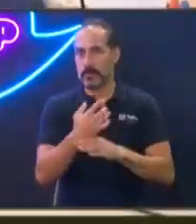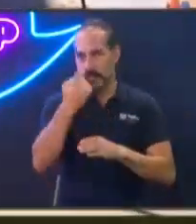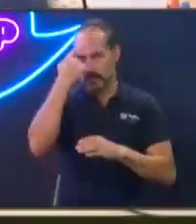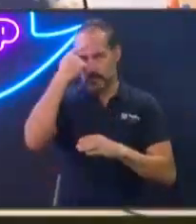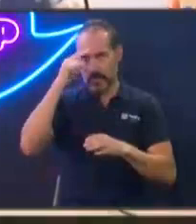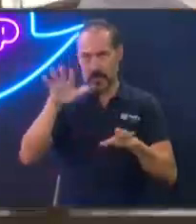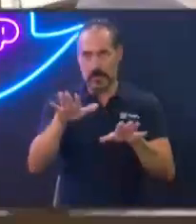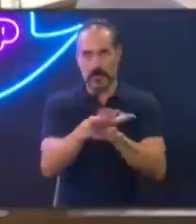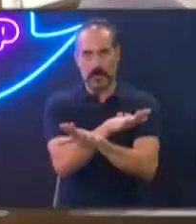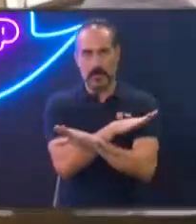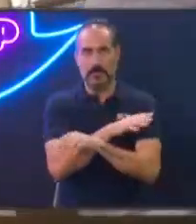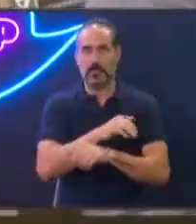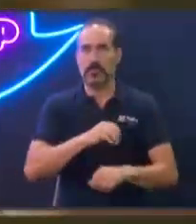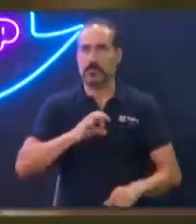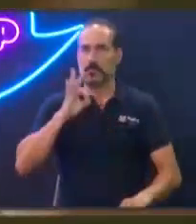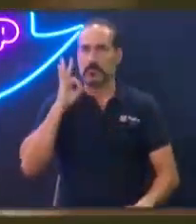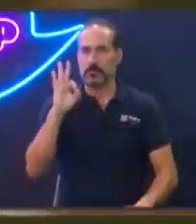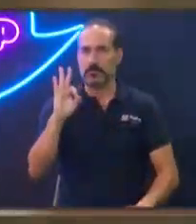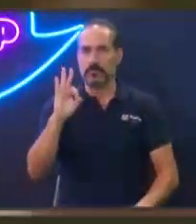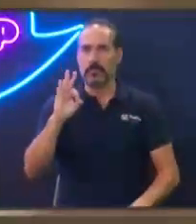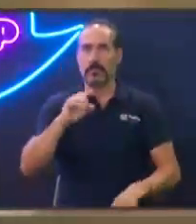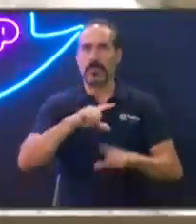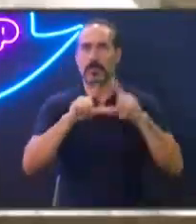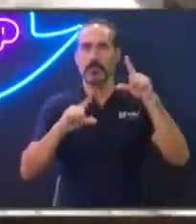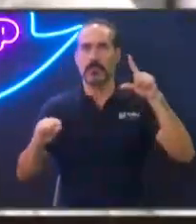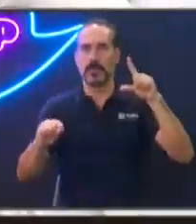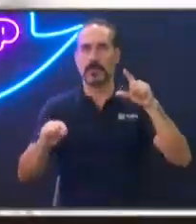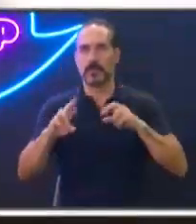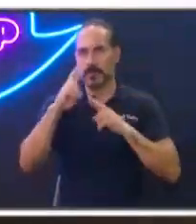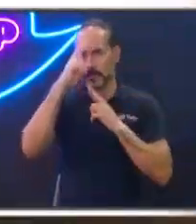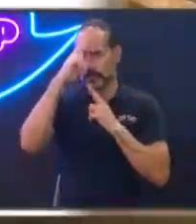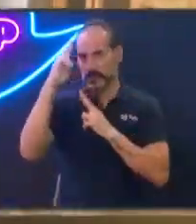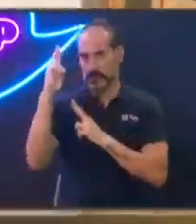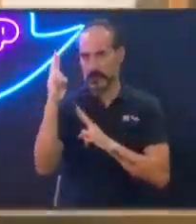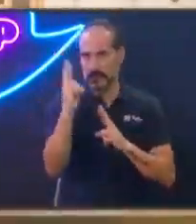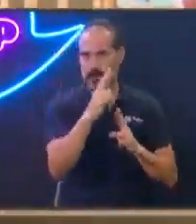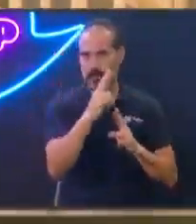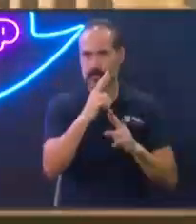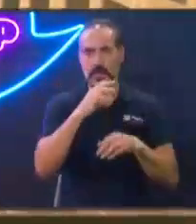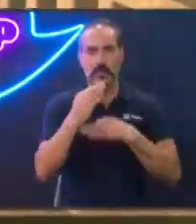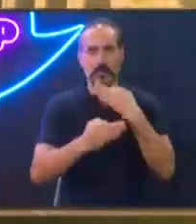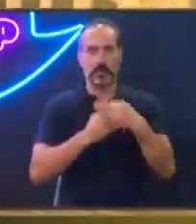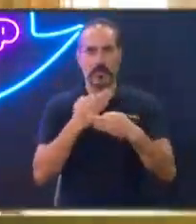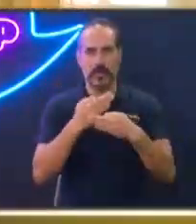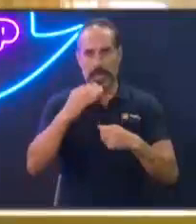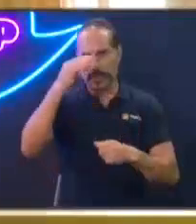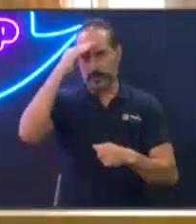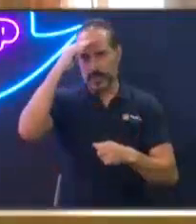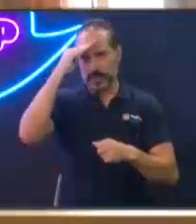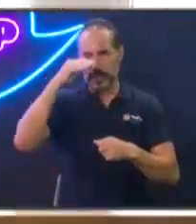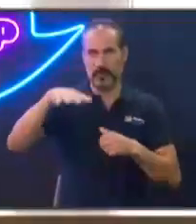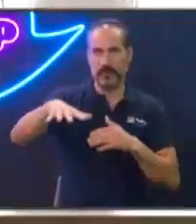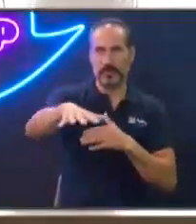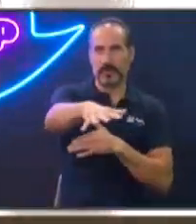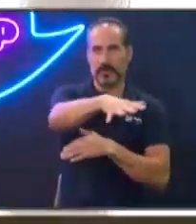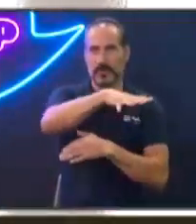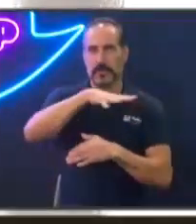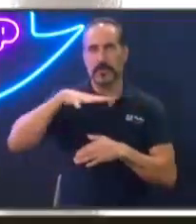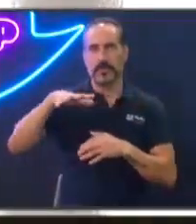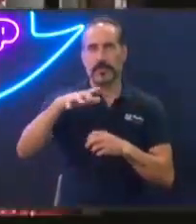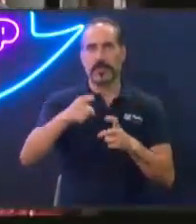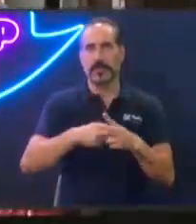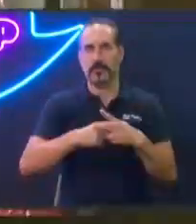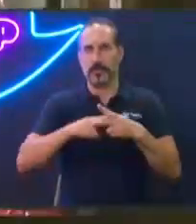positivo en la realidad del país el respeto de las formas de pensar de los miembros de la comunidad es el principio de